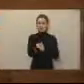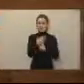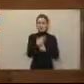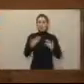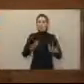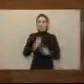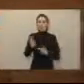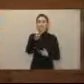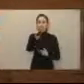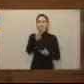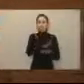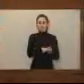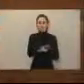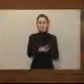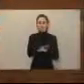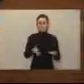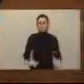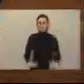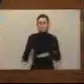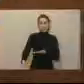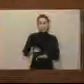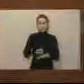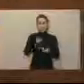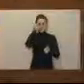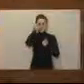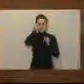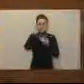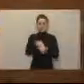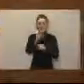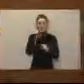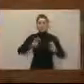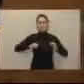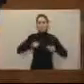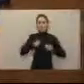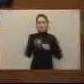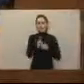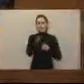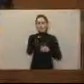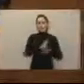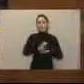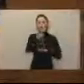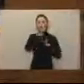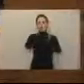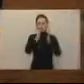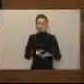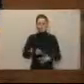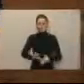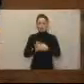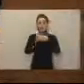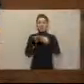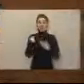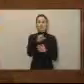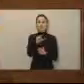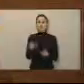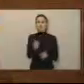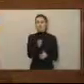En segundo lugar, solicitamos expresamente, si es que no están iniciadas ya, porque el consejero tampoco contestó a esto la semana pasada,